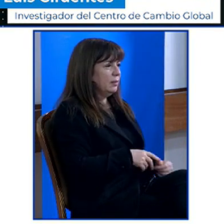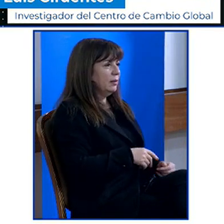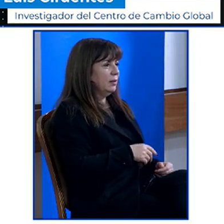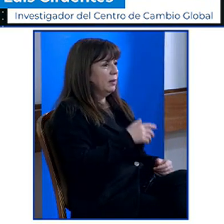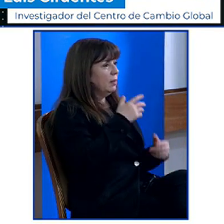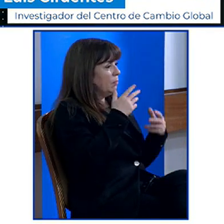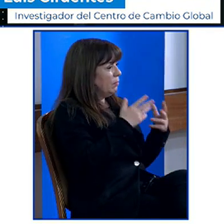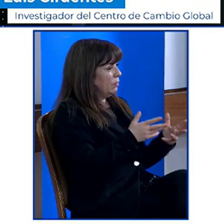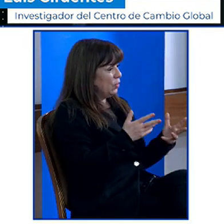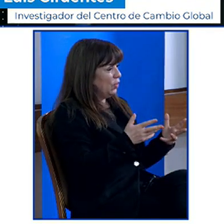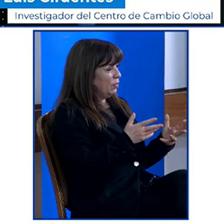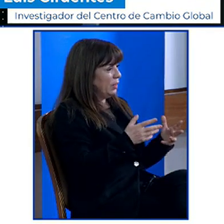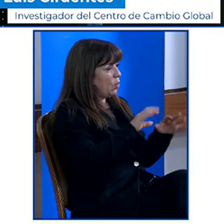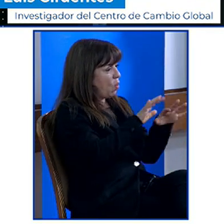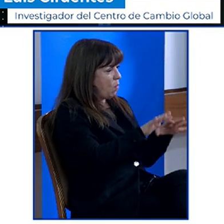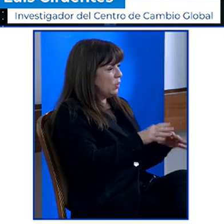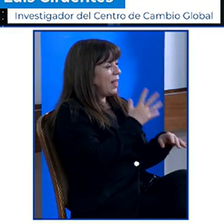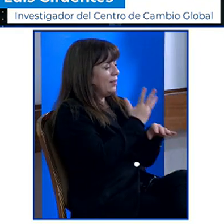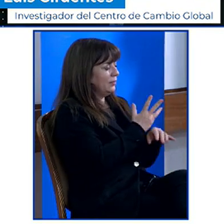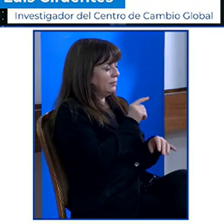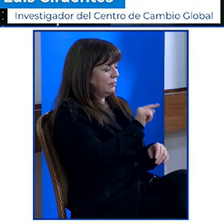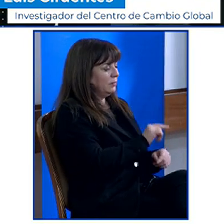por lo menos está en el computador.